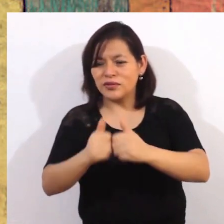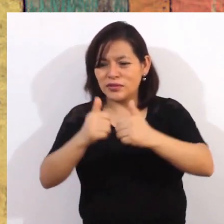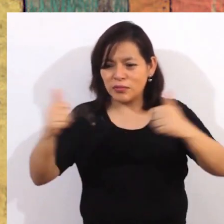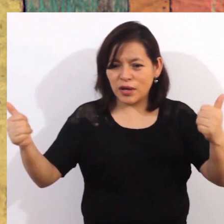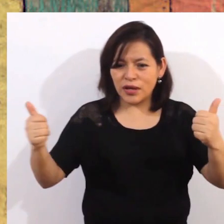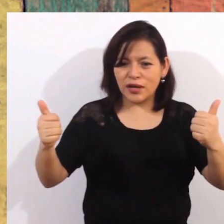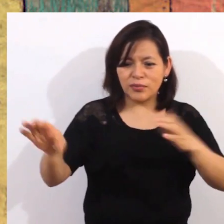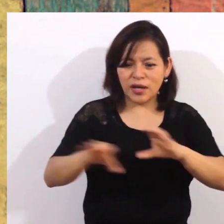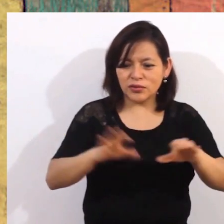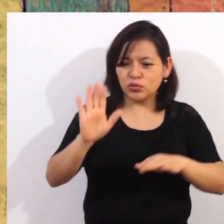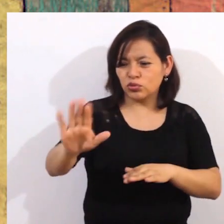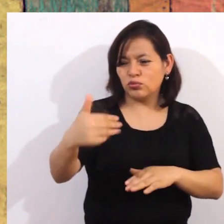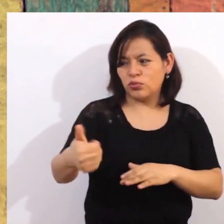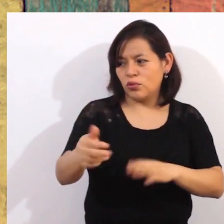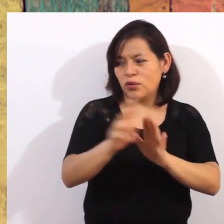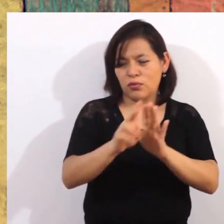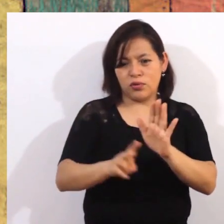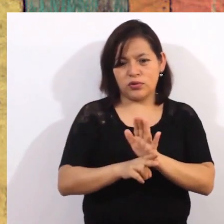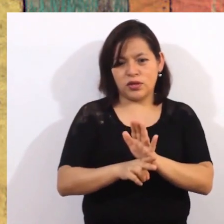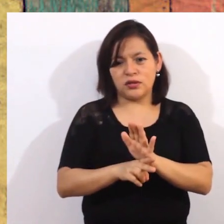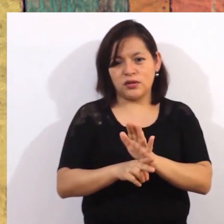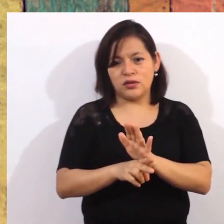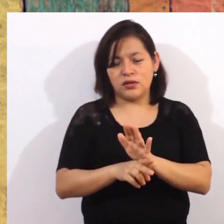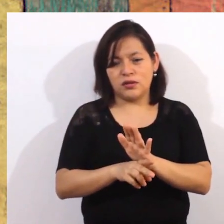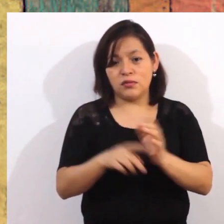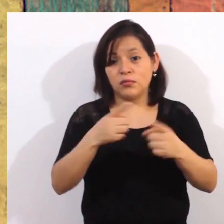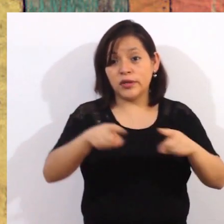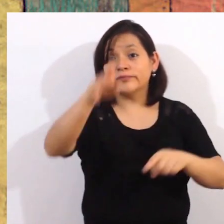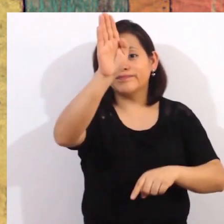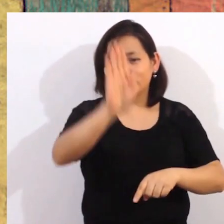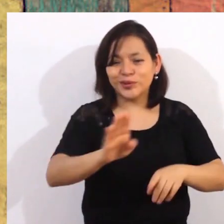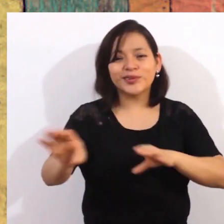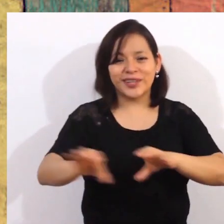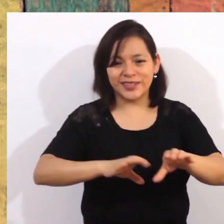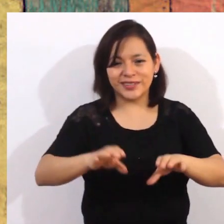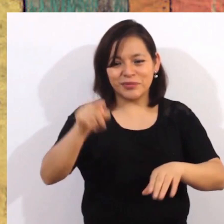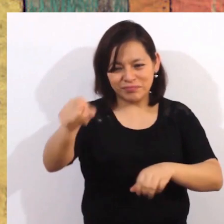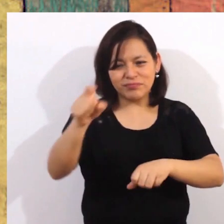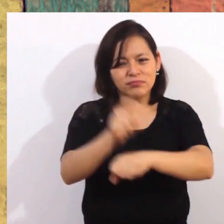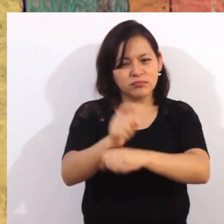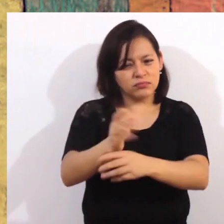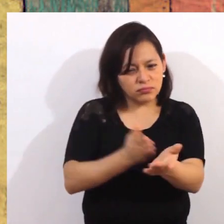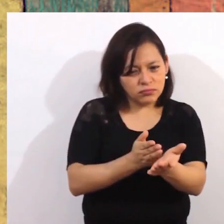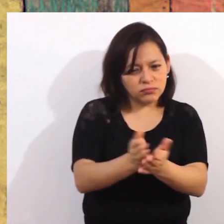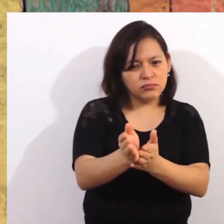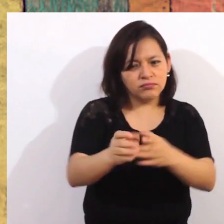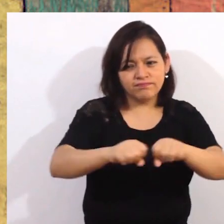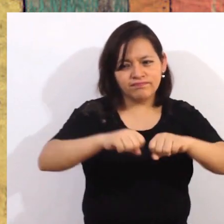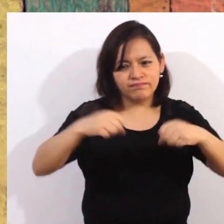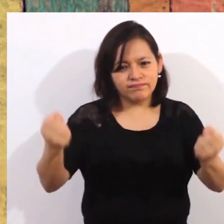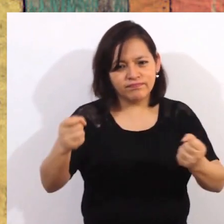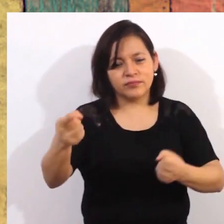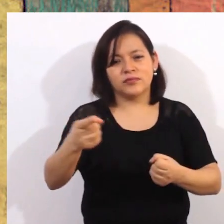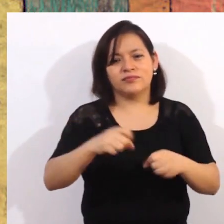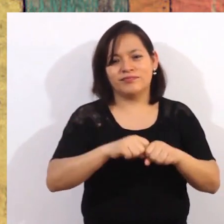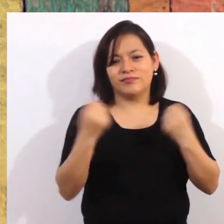entonces? Que la mayor de sus fuerzas es quebrantado. Hace recordar muy bien precisamente lo que nos dice